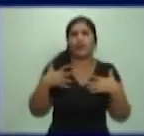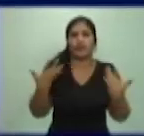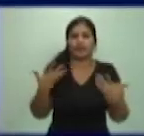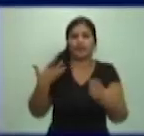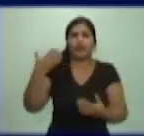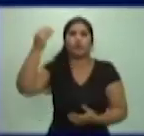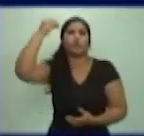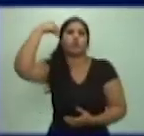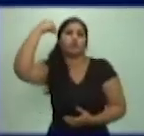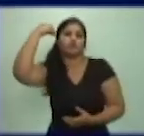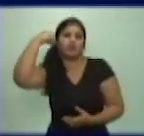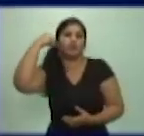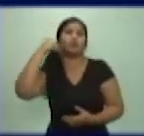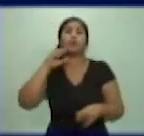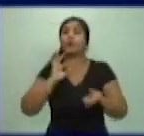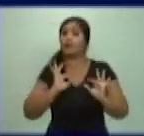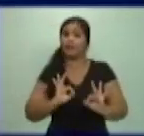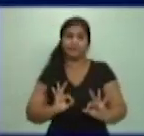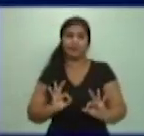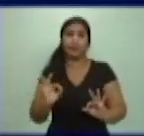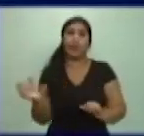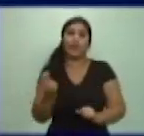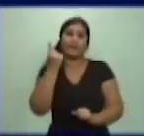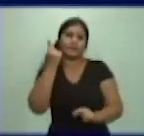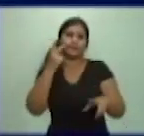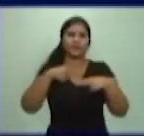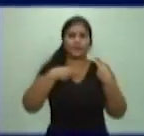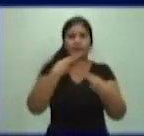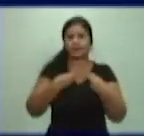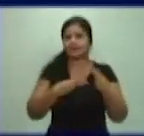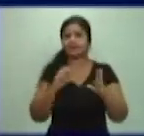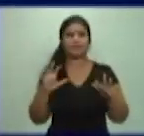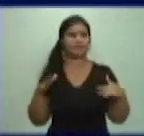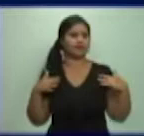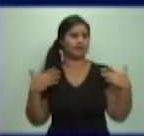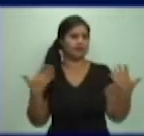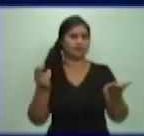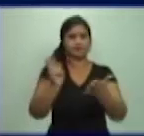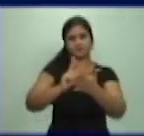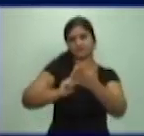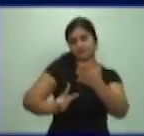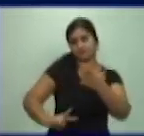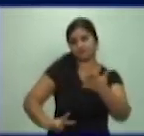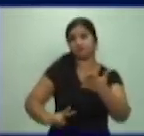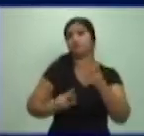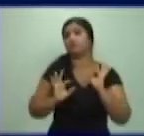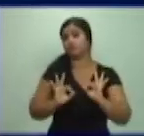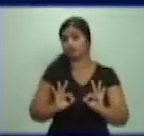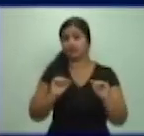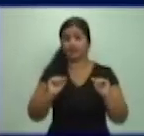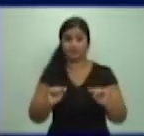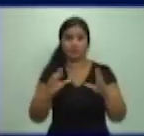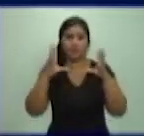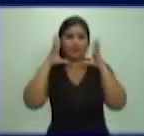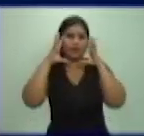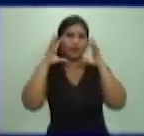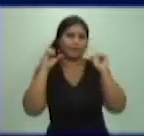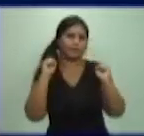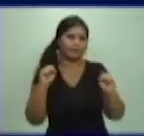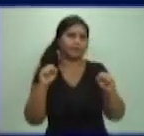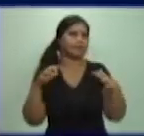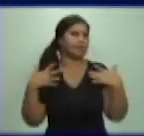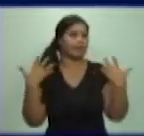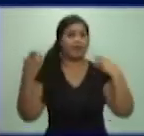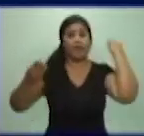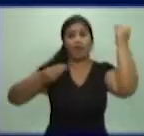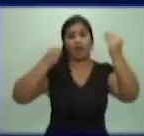de qué? Por supuesto, de la lectura. Y el componente de salida, que tiene esa comprensión, ese análisis que yo sea